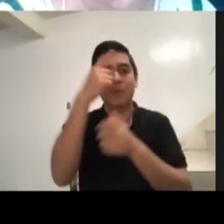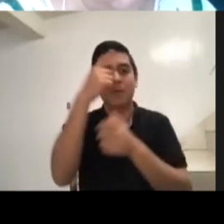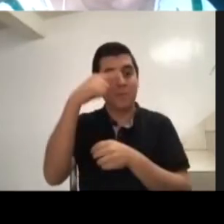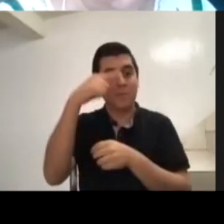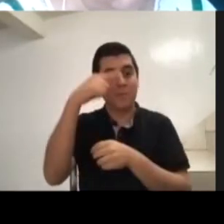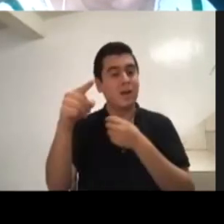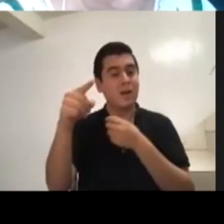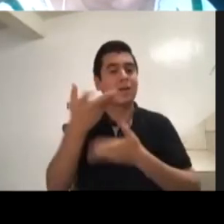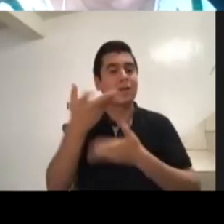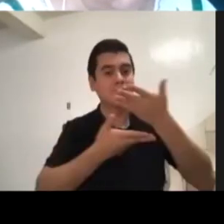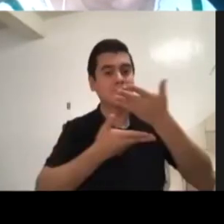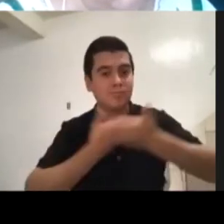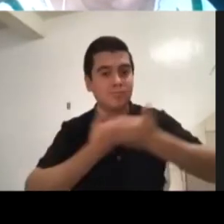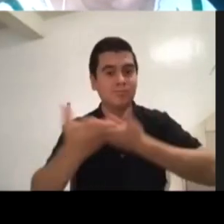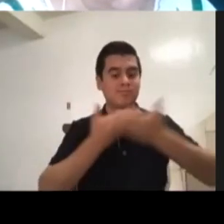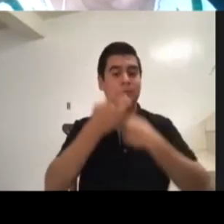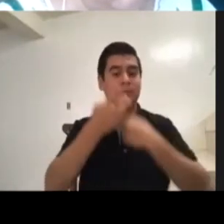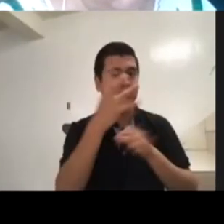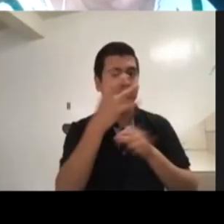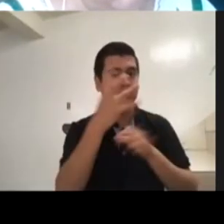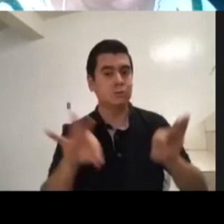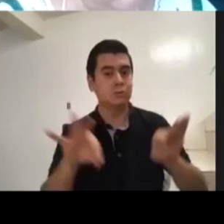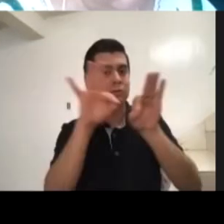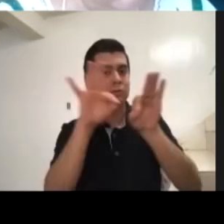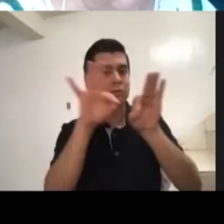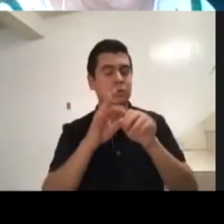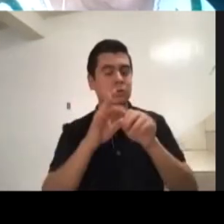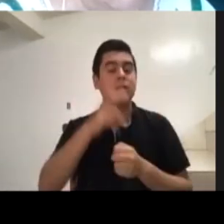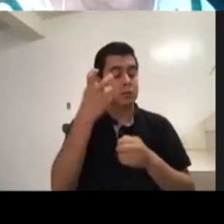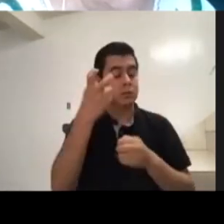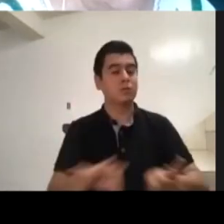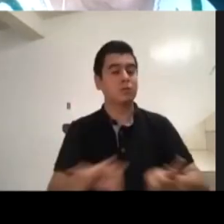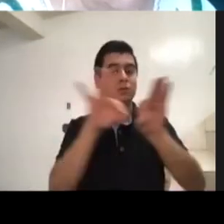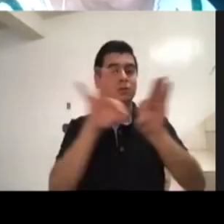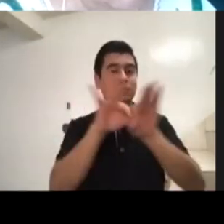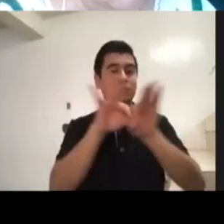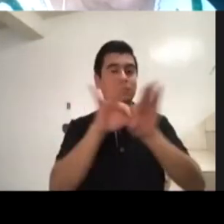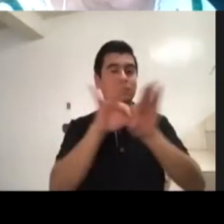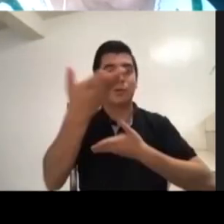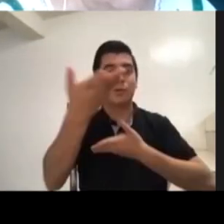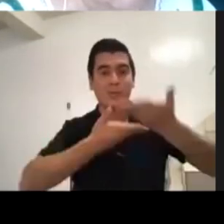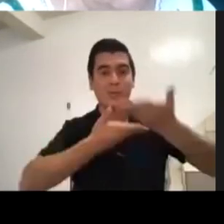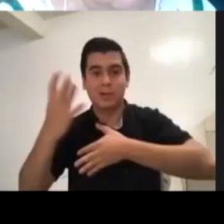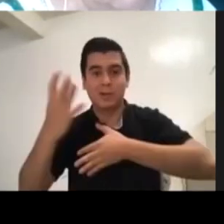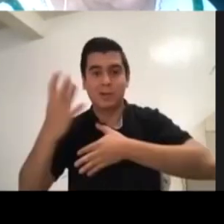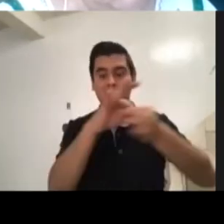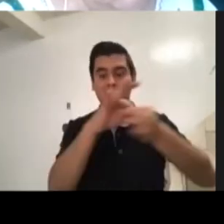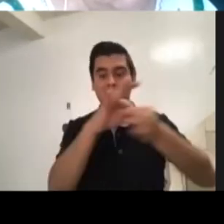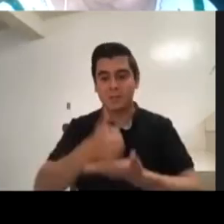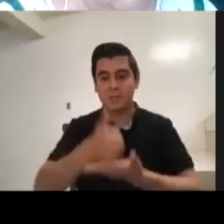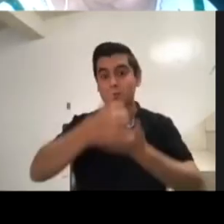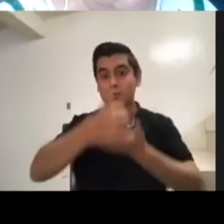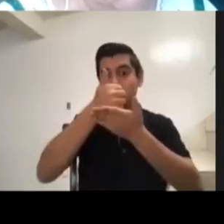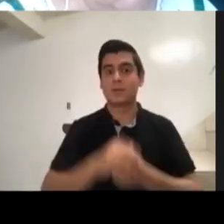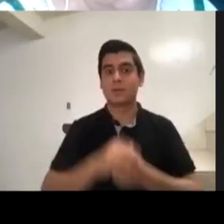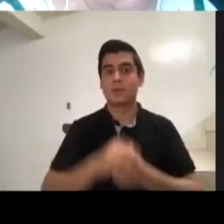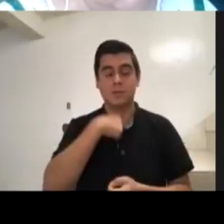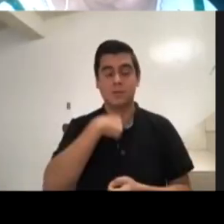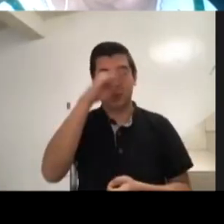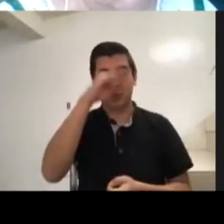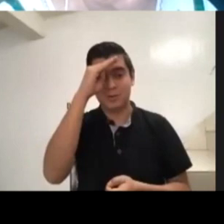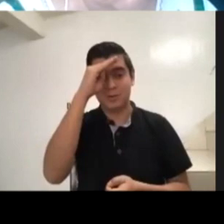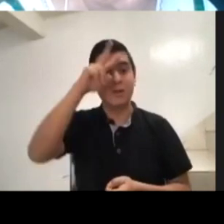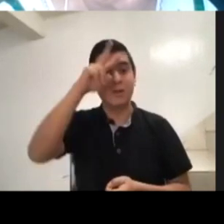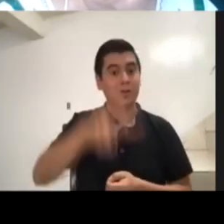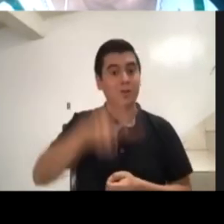sino la cooperación. Creo que, y con esto termino, creo que los casos exitosos de educación inclusiva tienen que